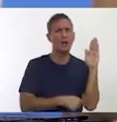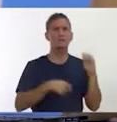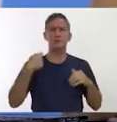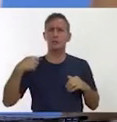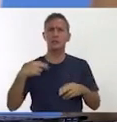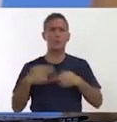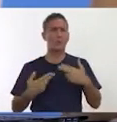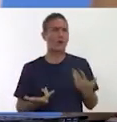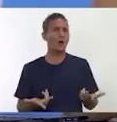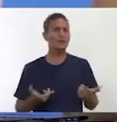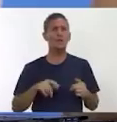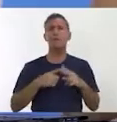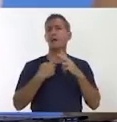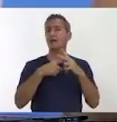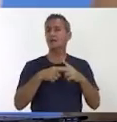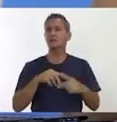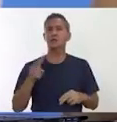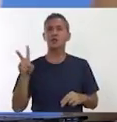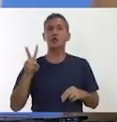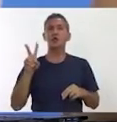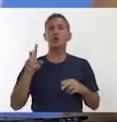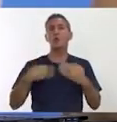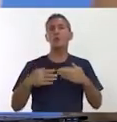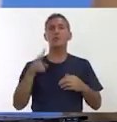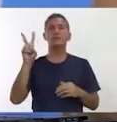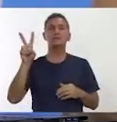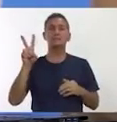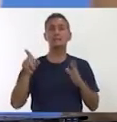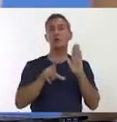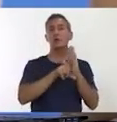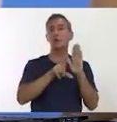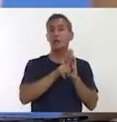hacer para resolver los problemas de segunda ley,